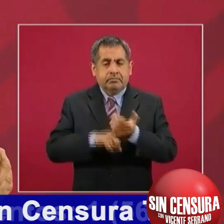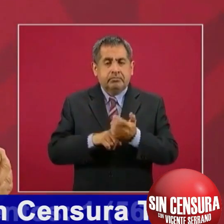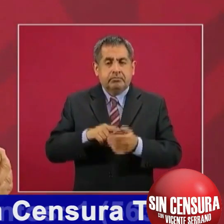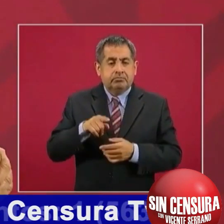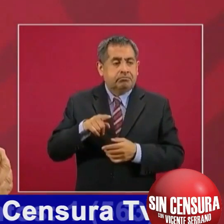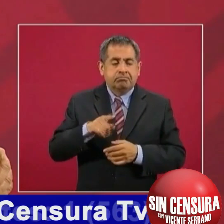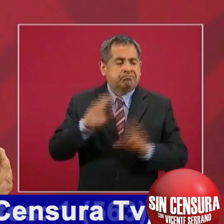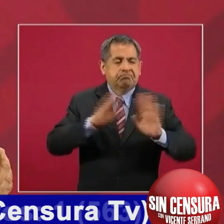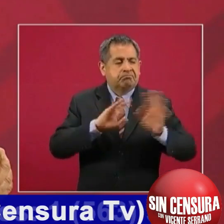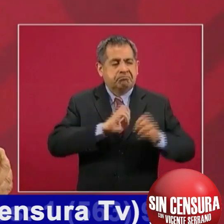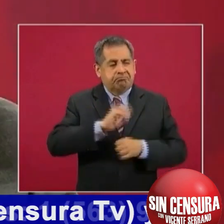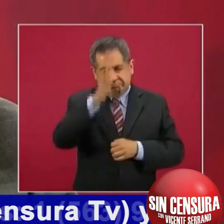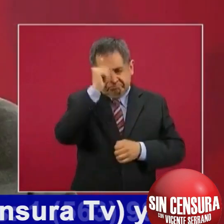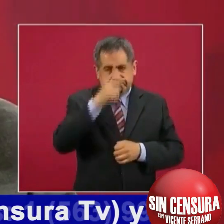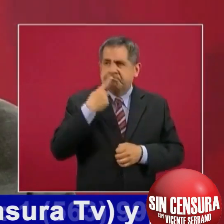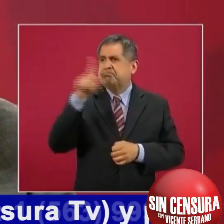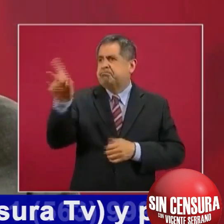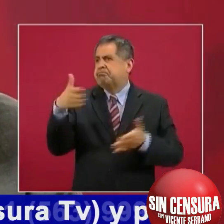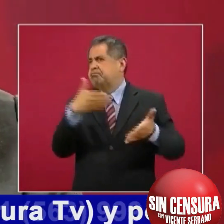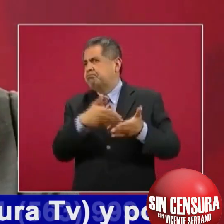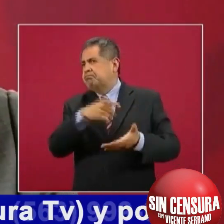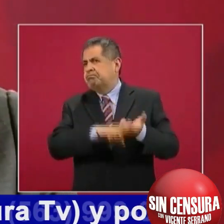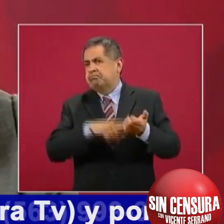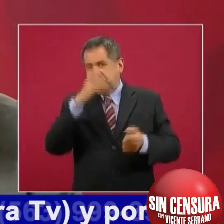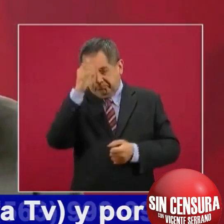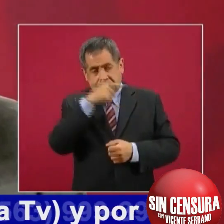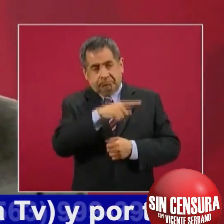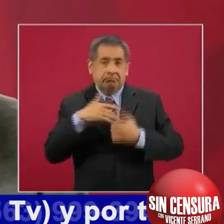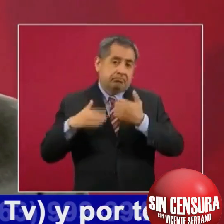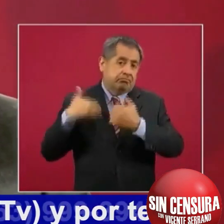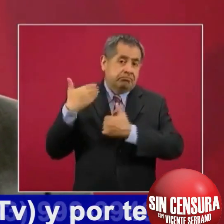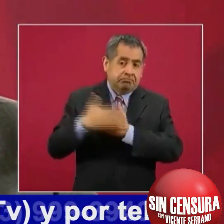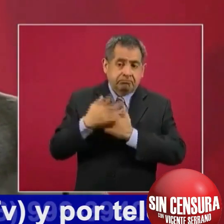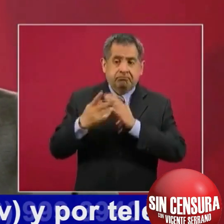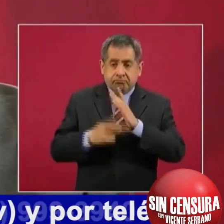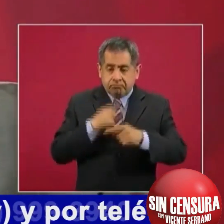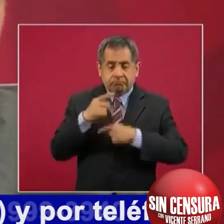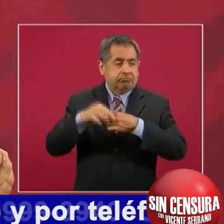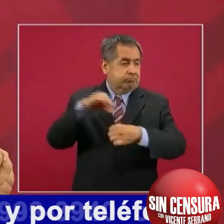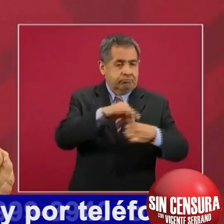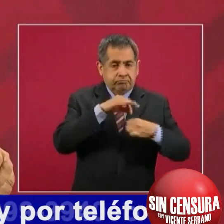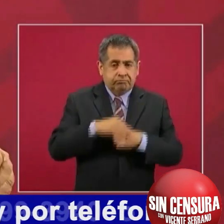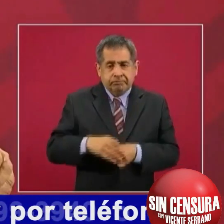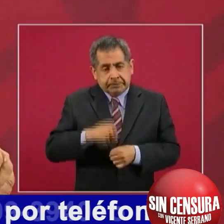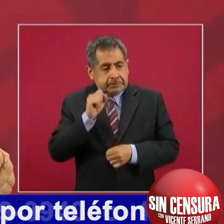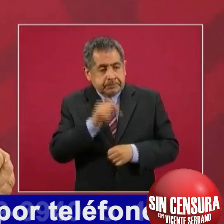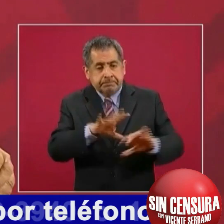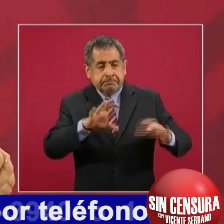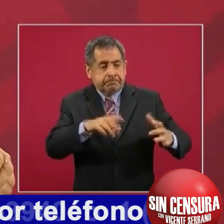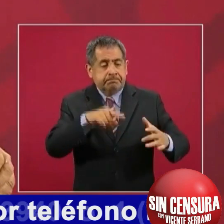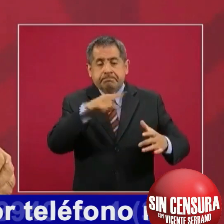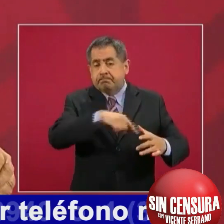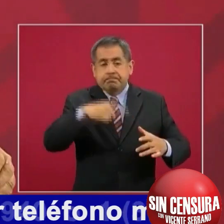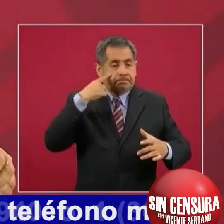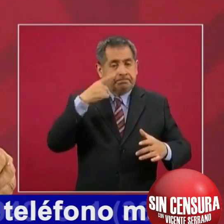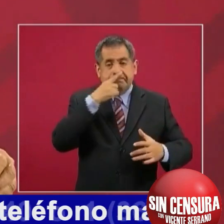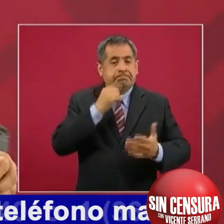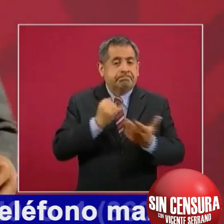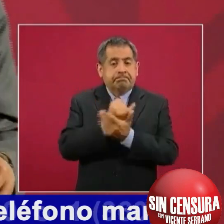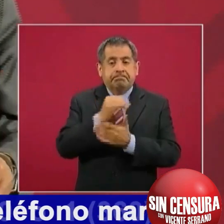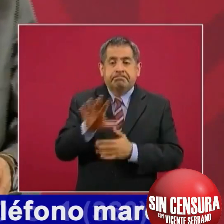impugnó y se tiene que hacer otra, y tienen que ser los trabajadores los que decidan de manera